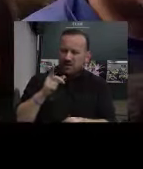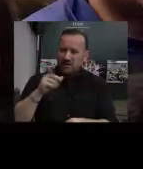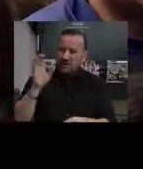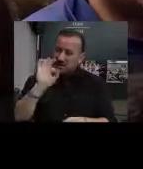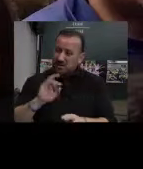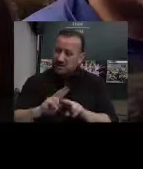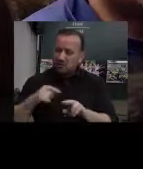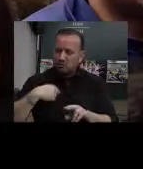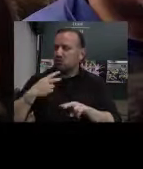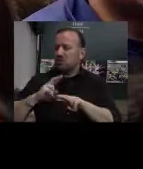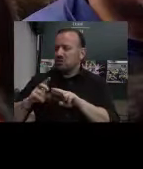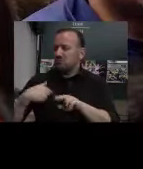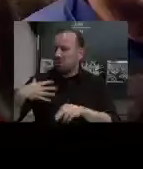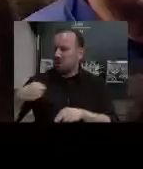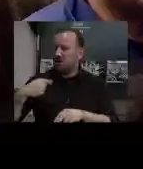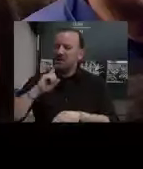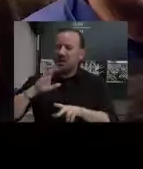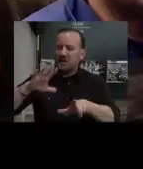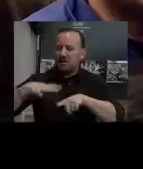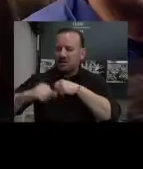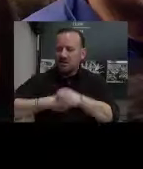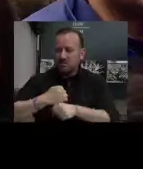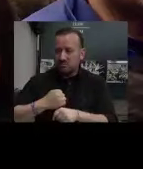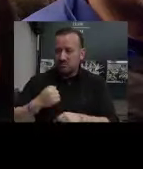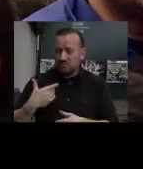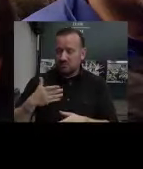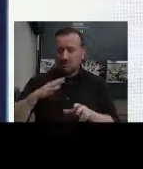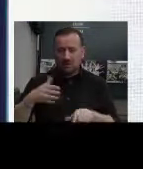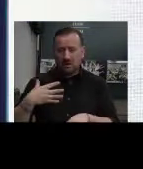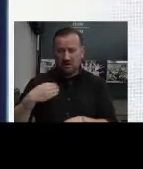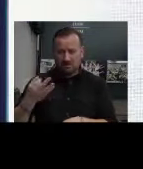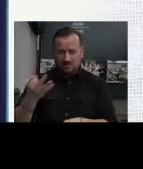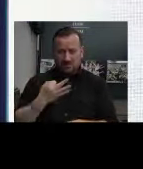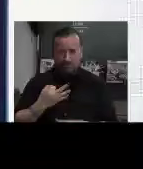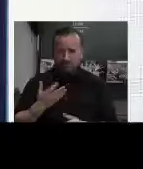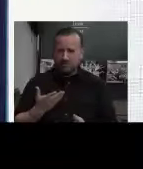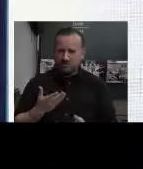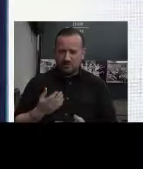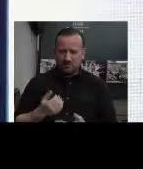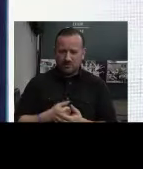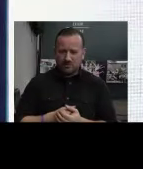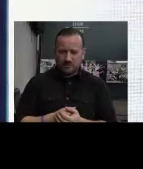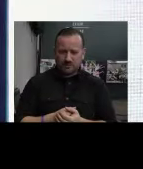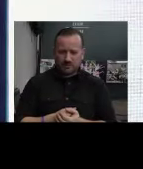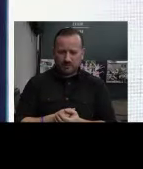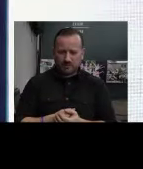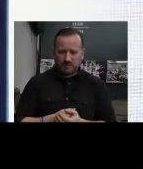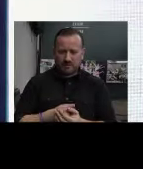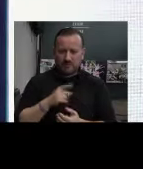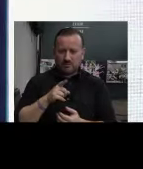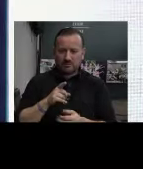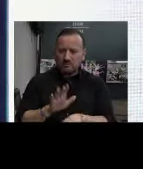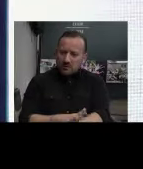lo volví a hacer a mi hija que tiene 17 años y mira lo que me dijo Ese feedback eso